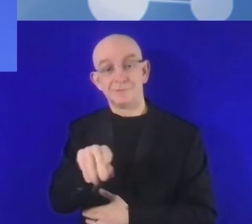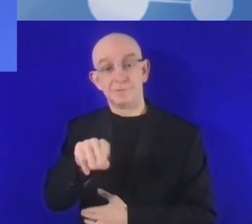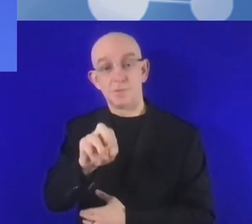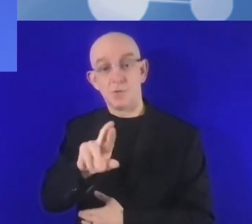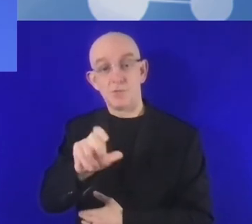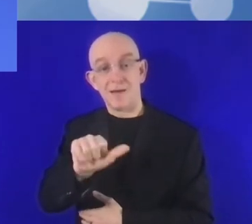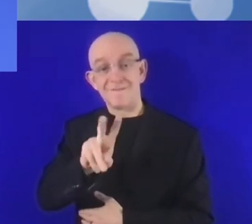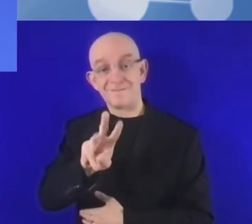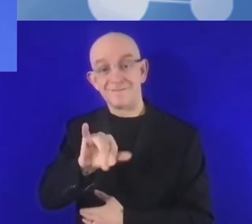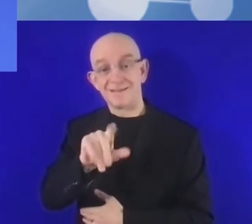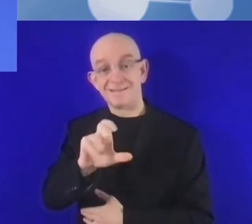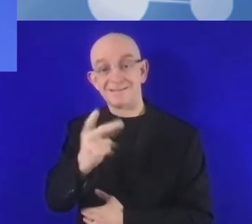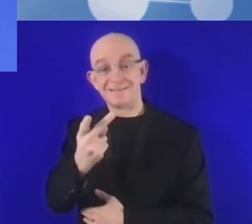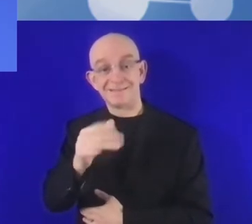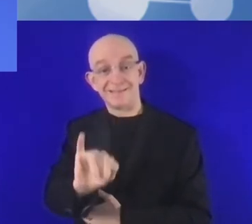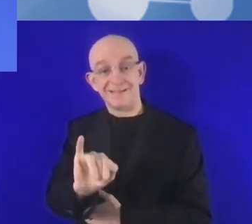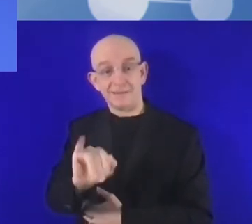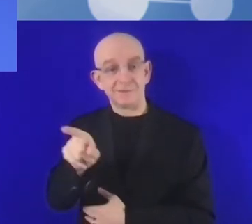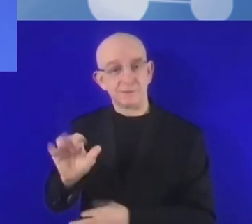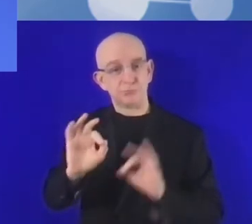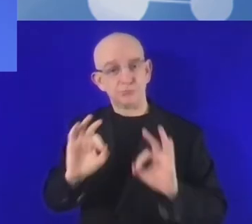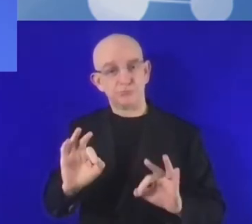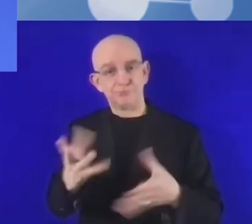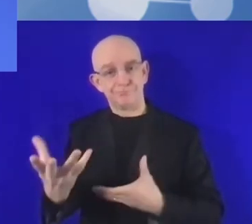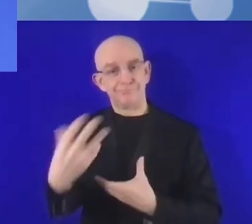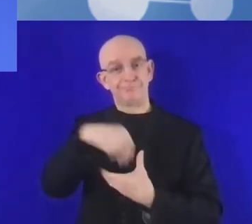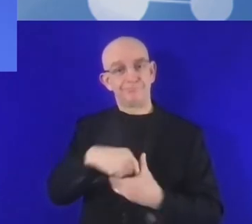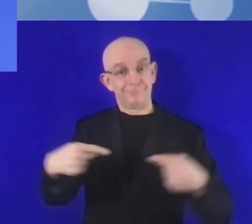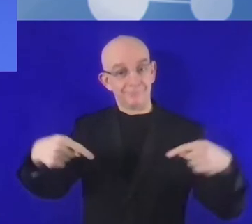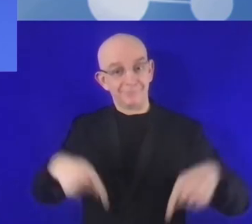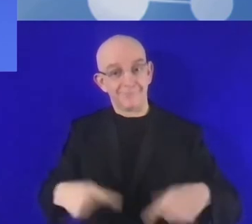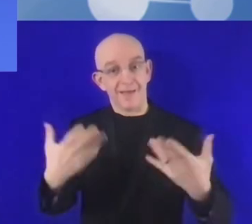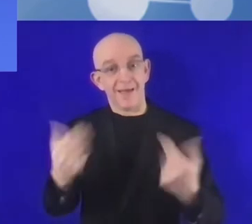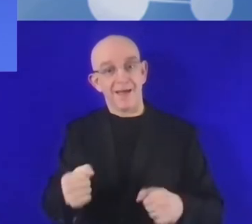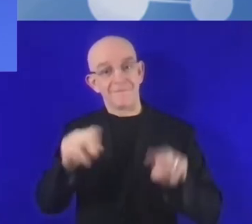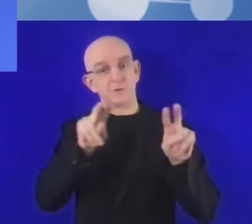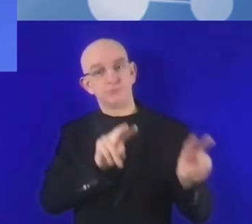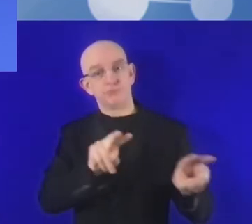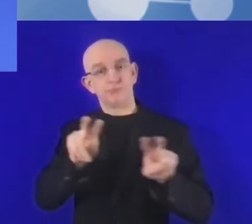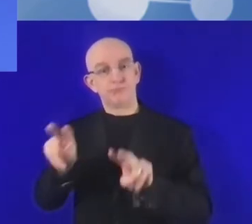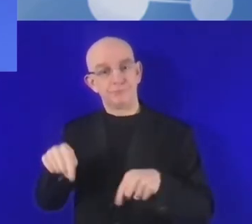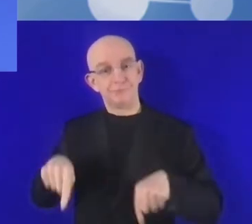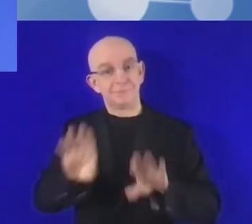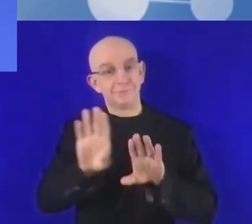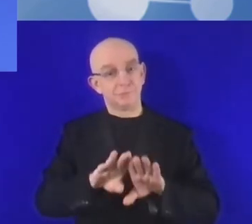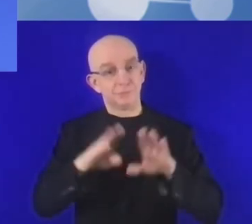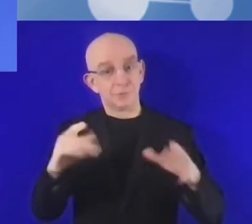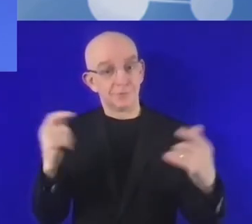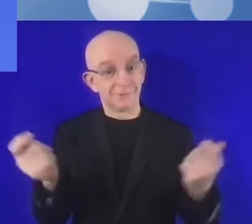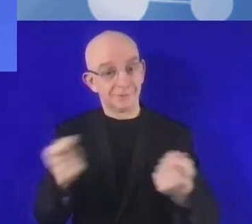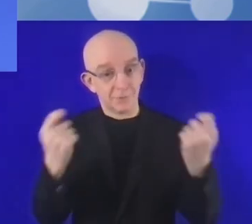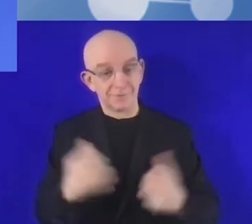la participación del primer ministro en la apertura de esta ceremonia, al primer ministro Mateusz